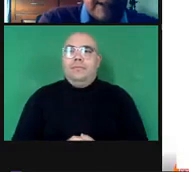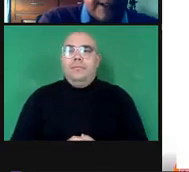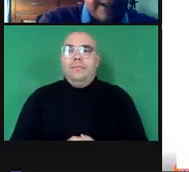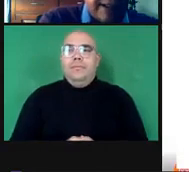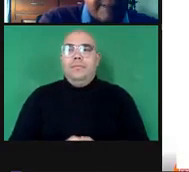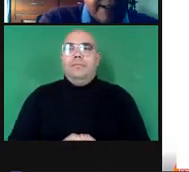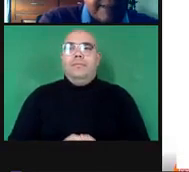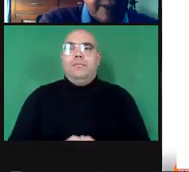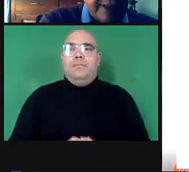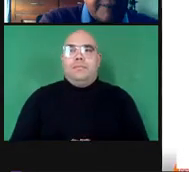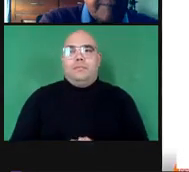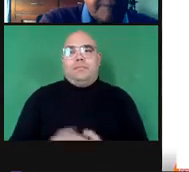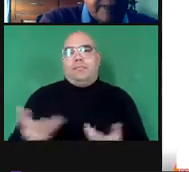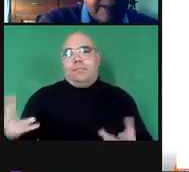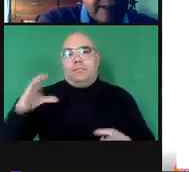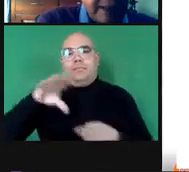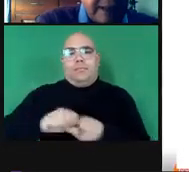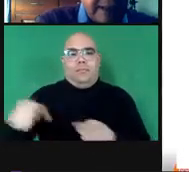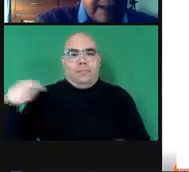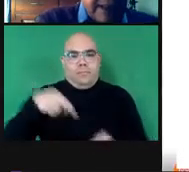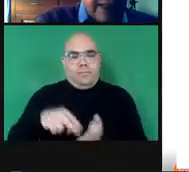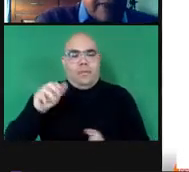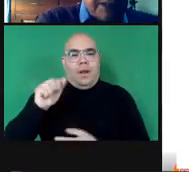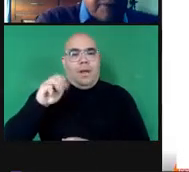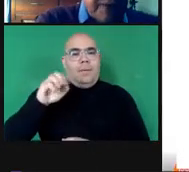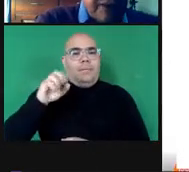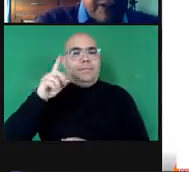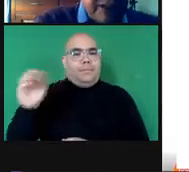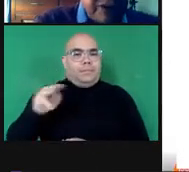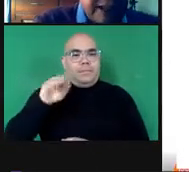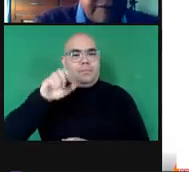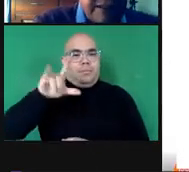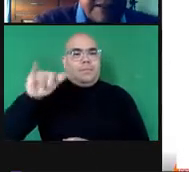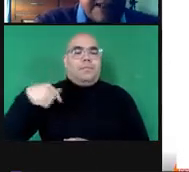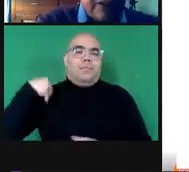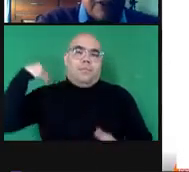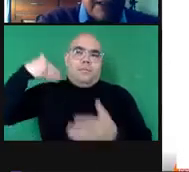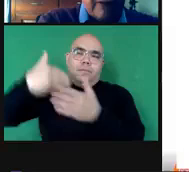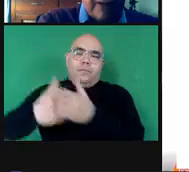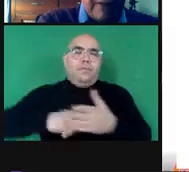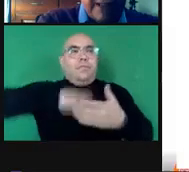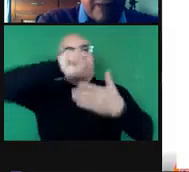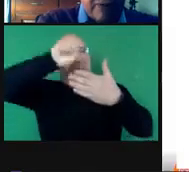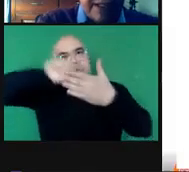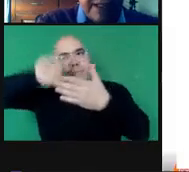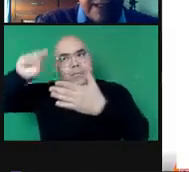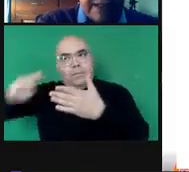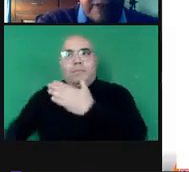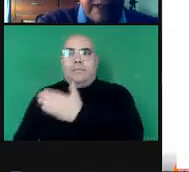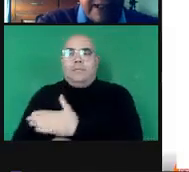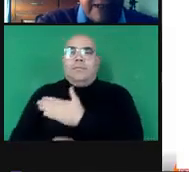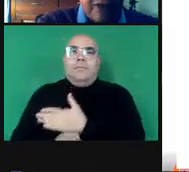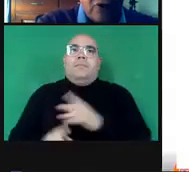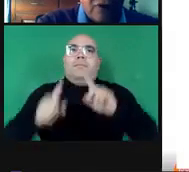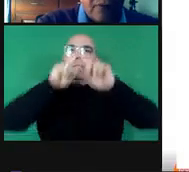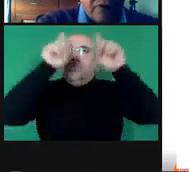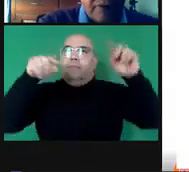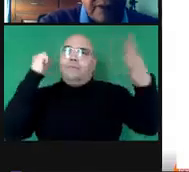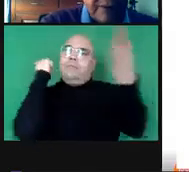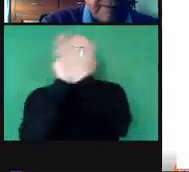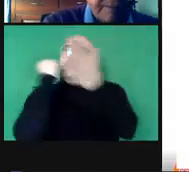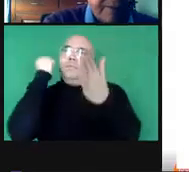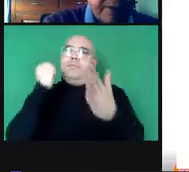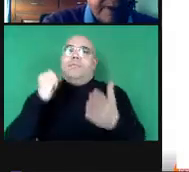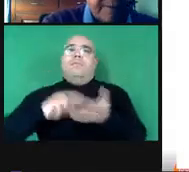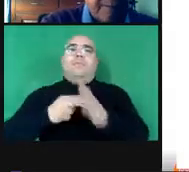Una cita de Amanda Mejía. Entonces, por varios años el graffiti se ha considerado una marca urbana relacionada con lo